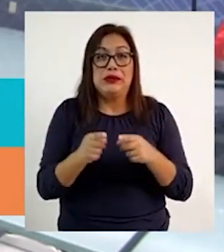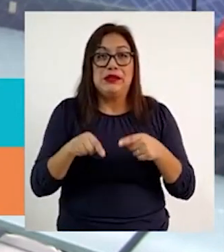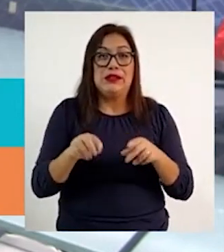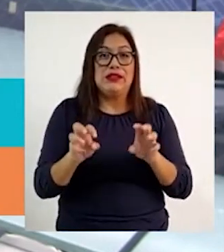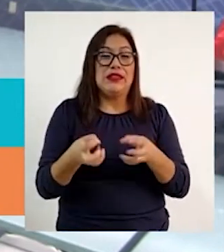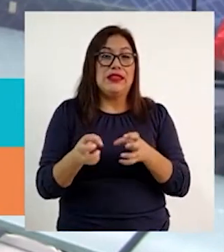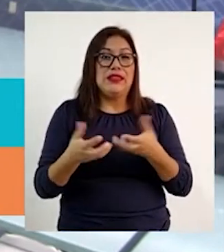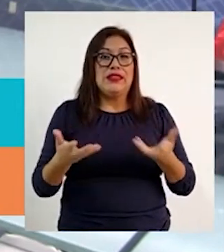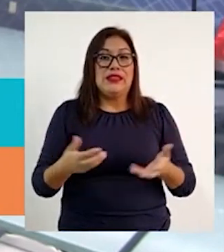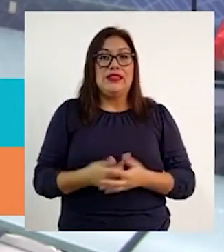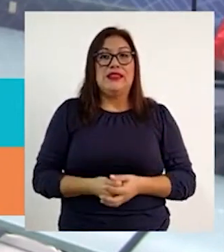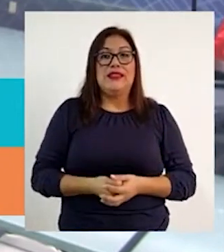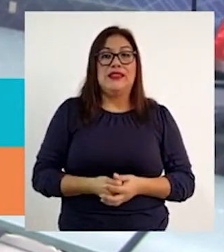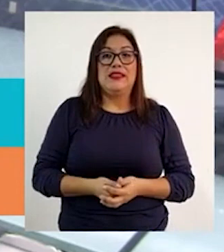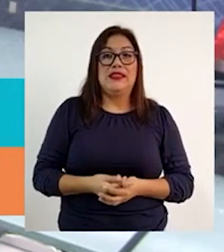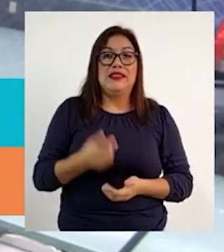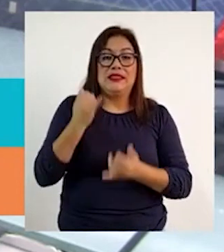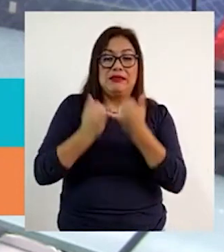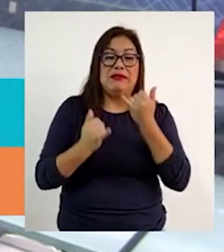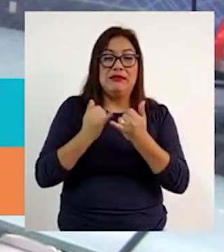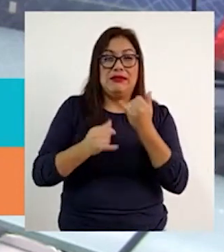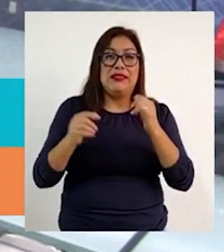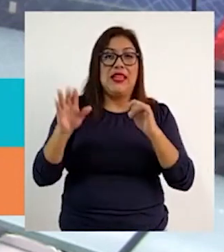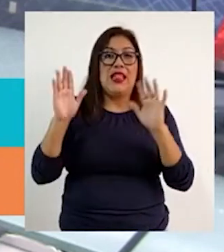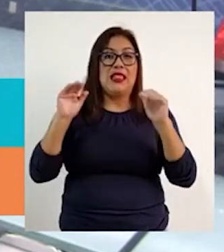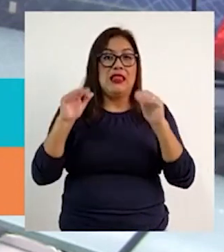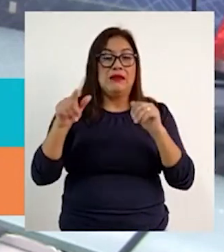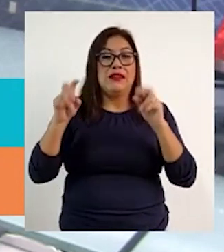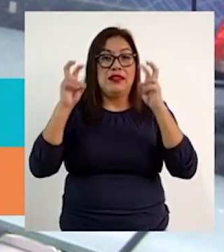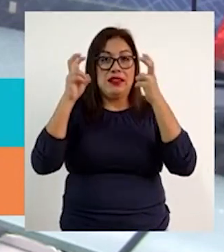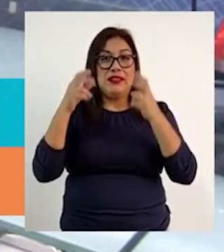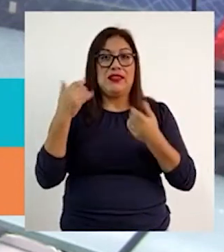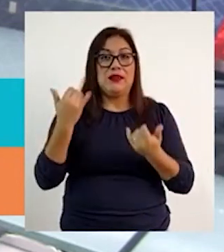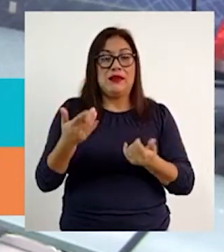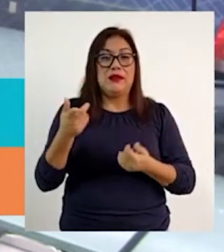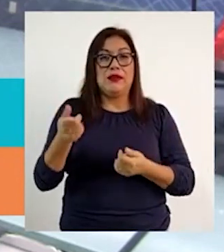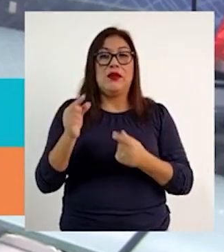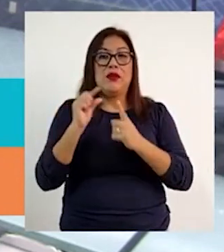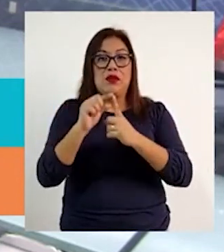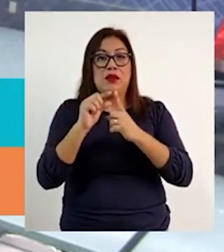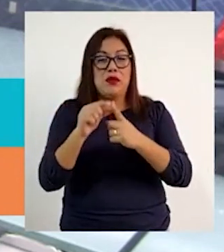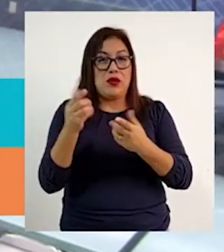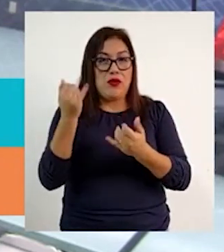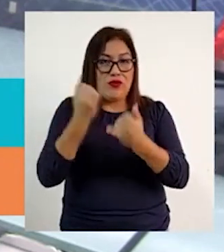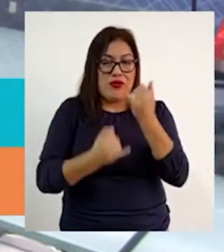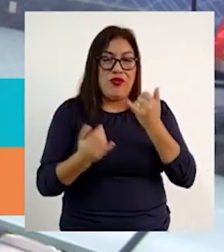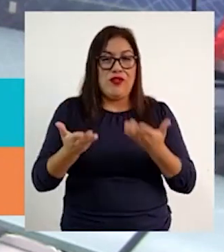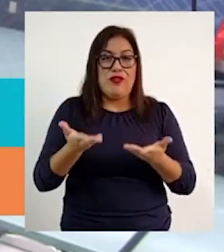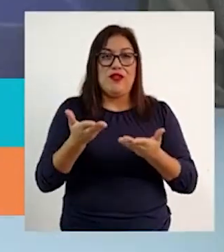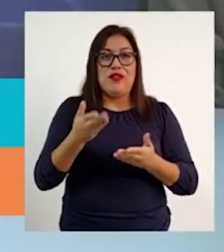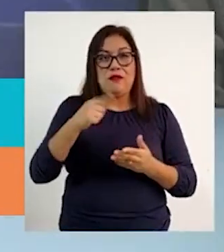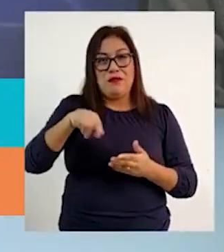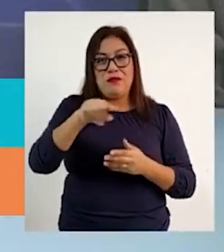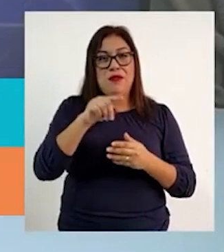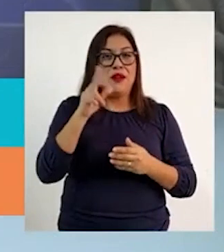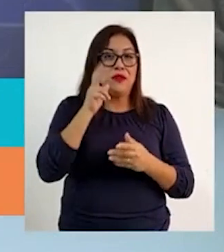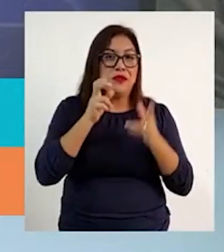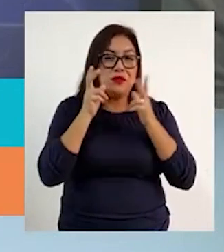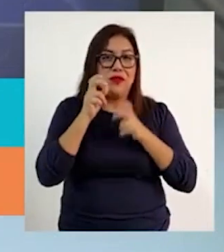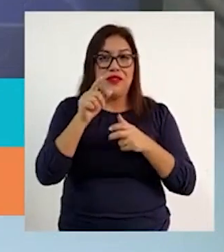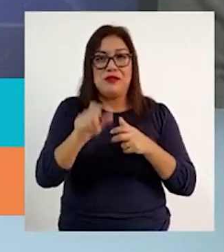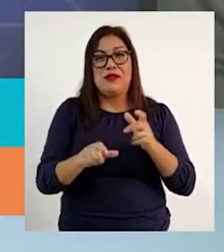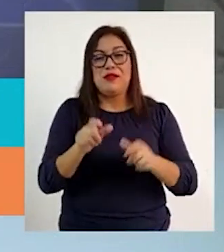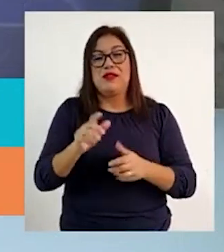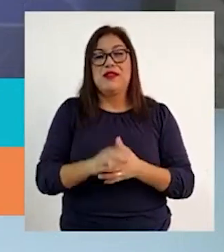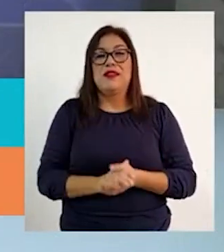y tenemos que despedir el tema. Te dejo para que le des tus palabras finales a nuestro público. Nada, primero que